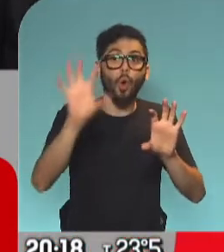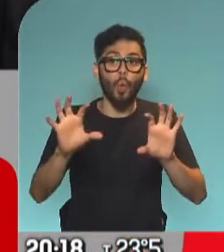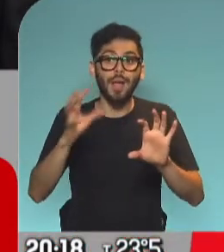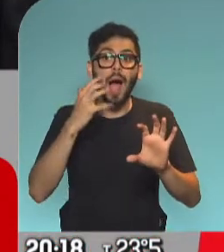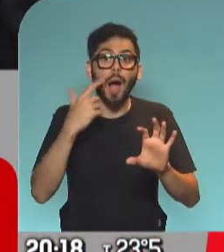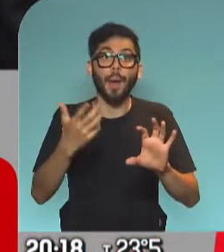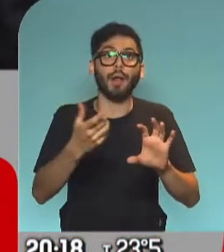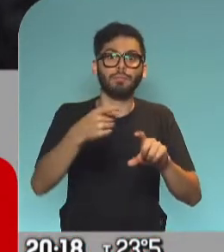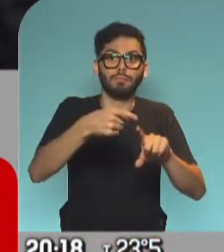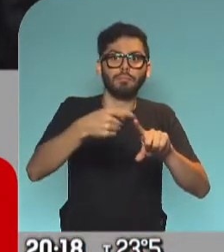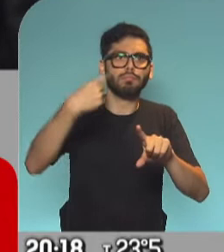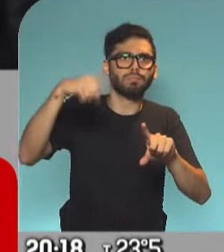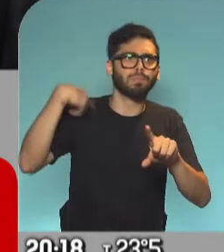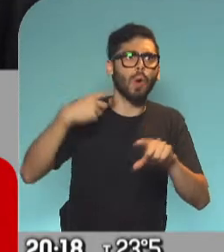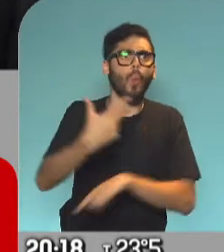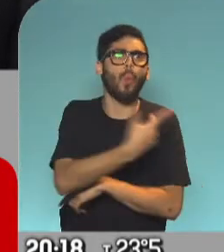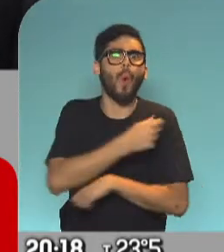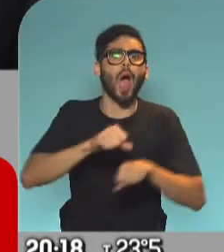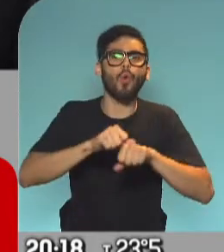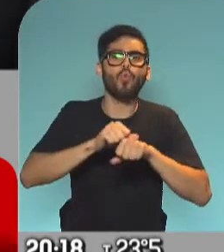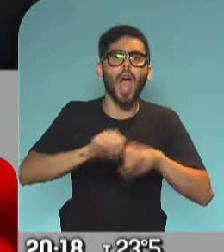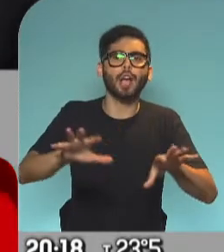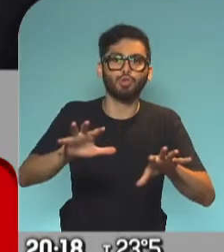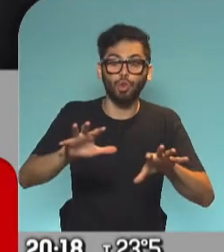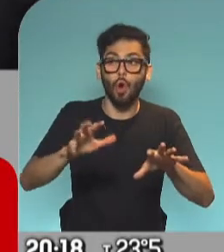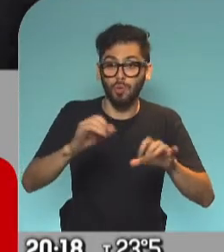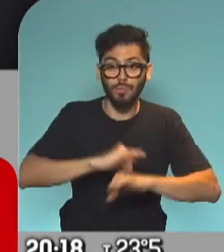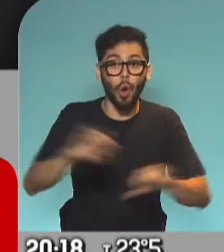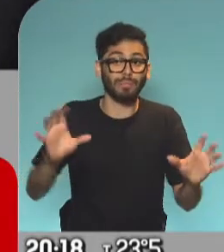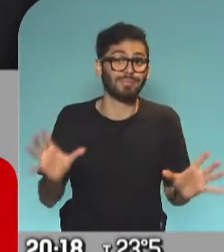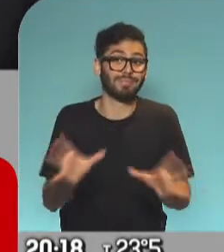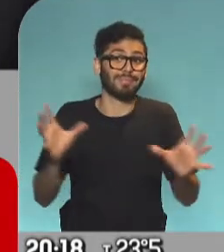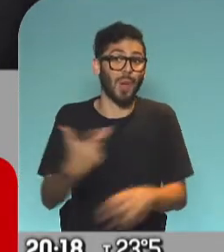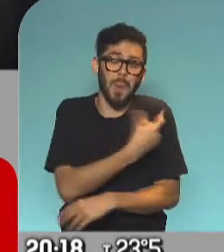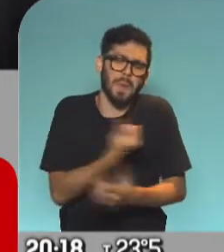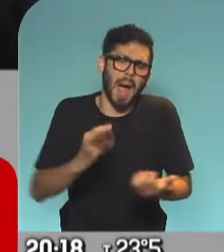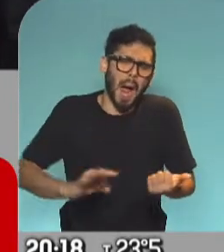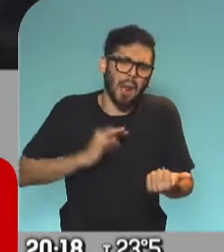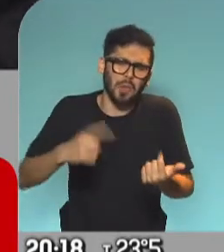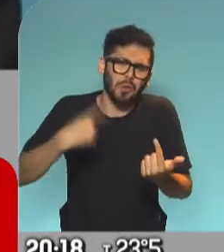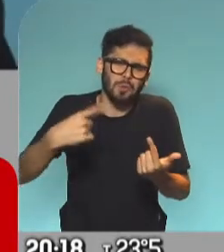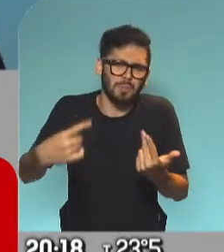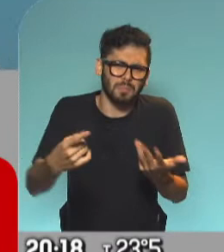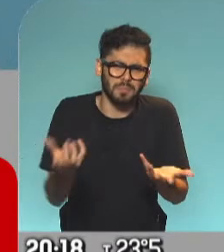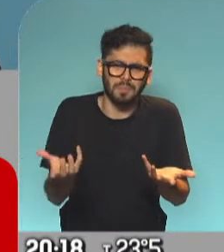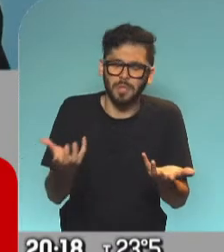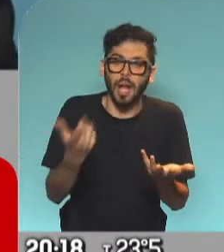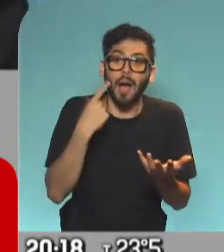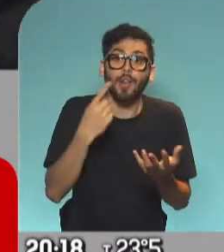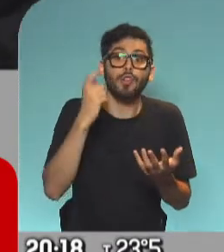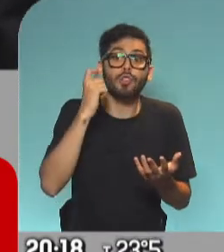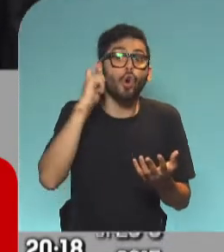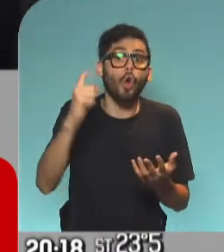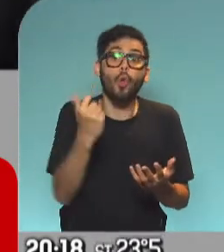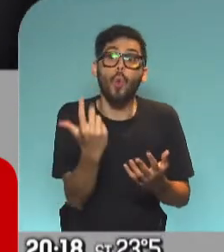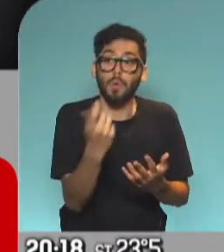sus campañas de vacunación. Las provincias hacen campañas de vacunación habitualmente todos los años. De hecho, hoy decía el ministro de Salud que se